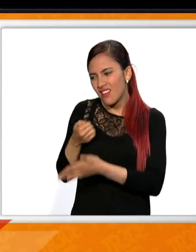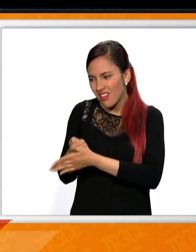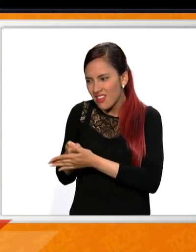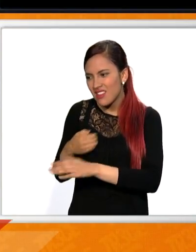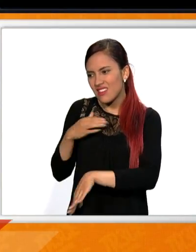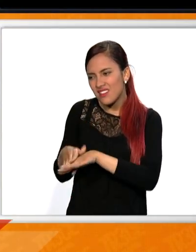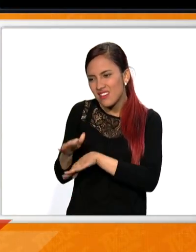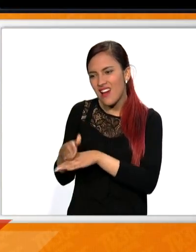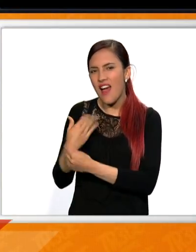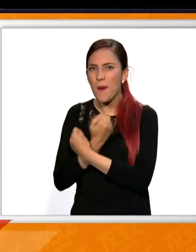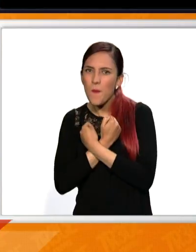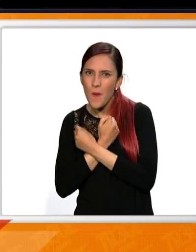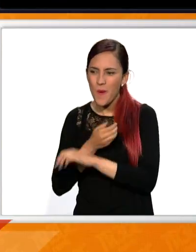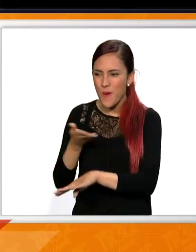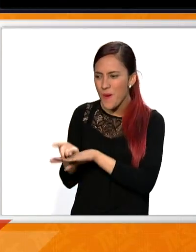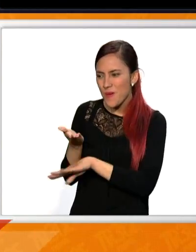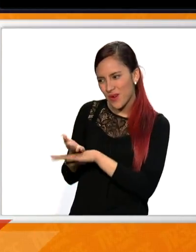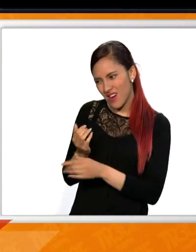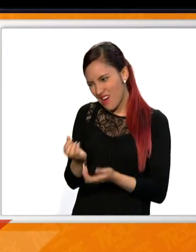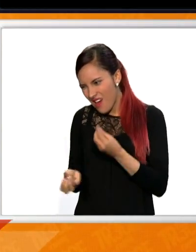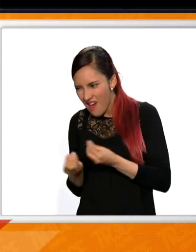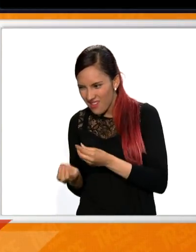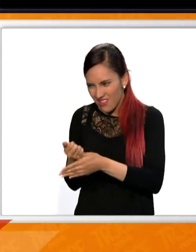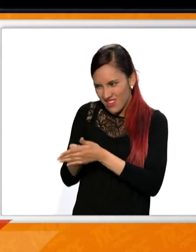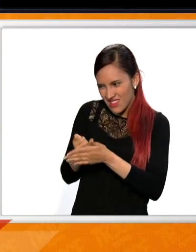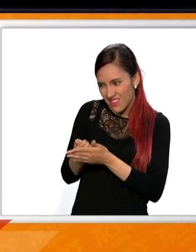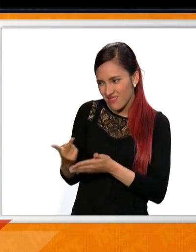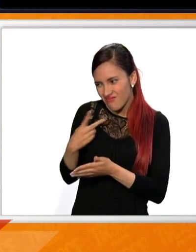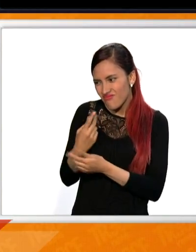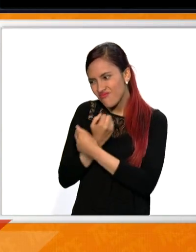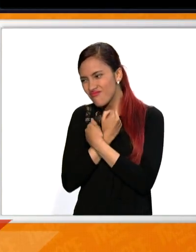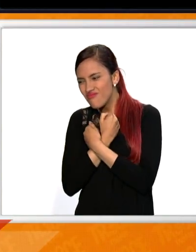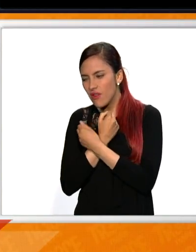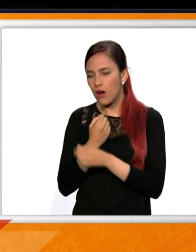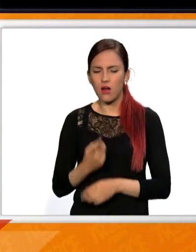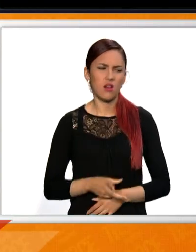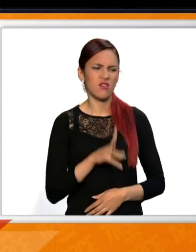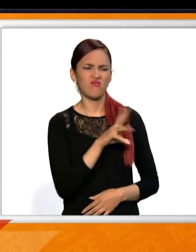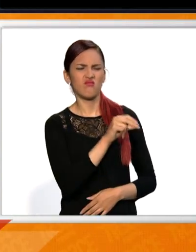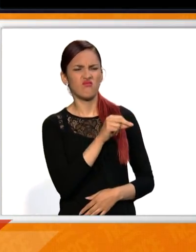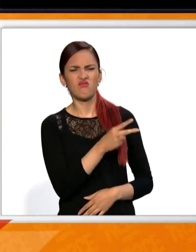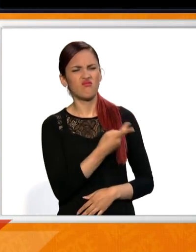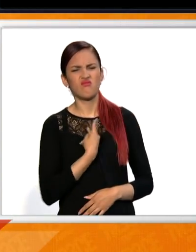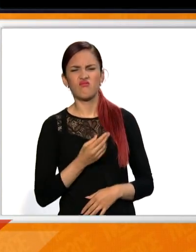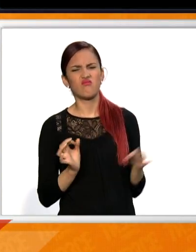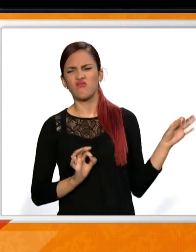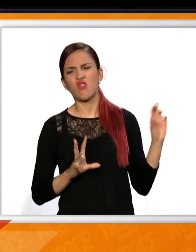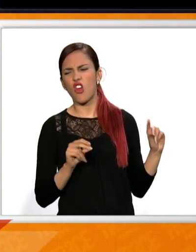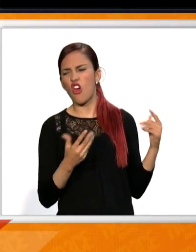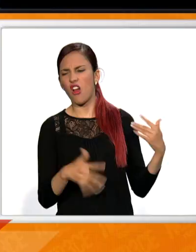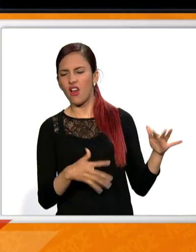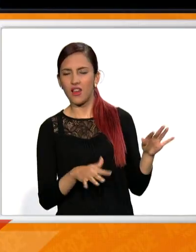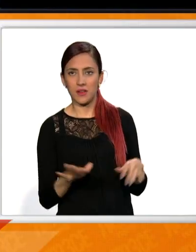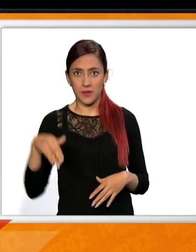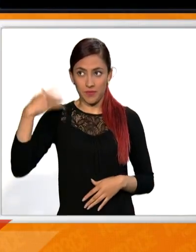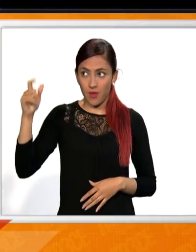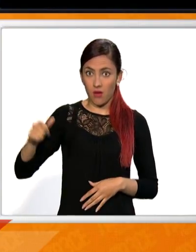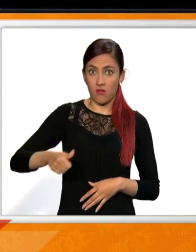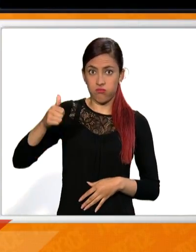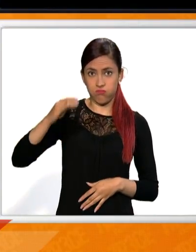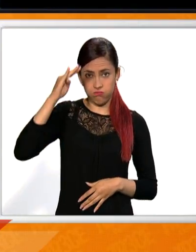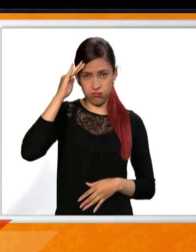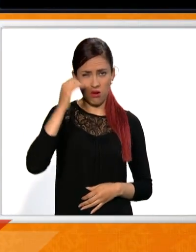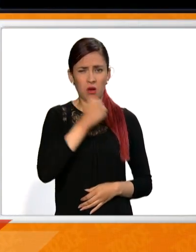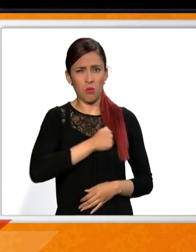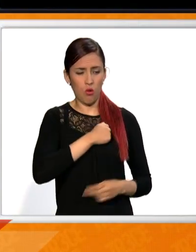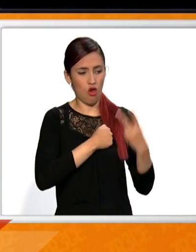y le hace distintas propuestas románticas. Sin embargo, Lauren rechaza todos esos intentos. Un día son enviados por su comandante a una misión